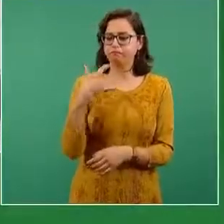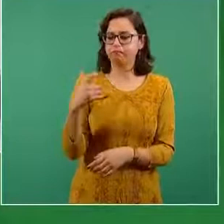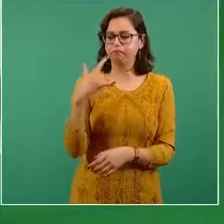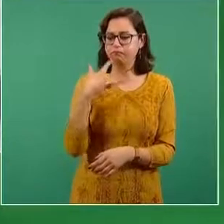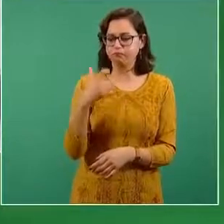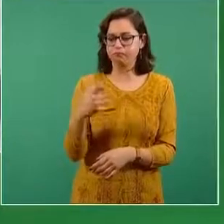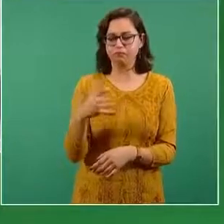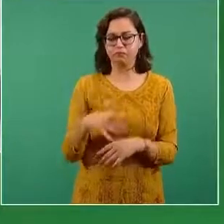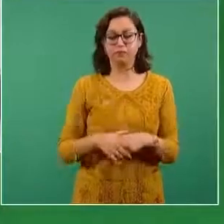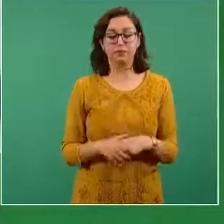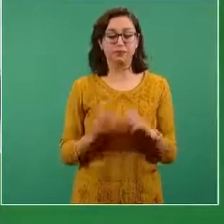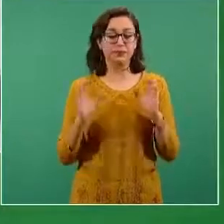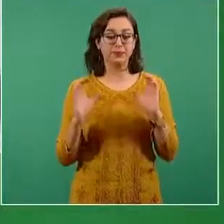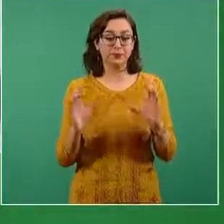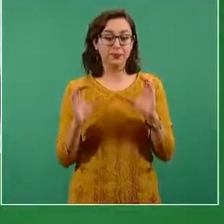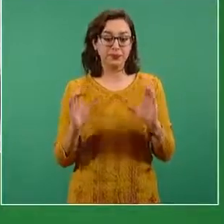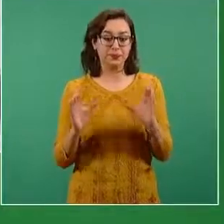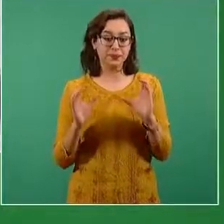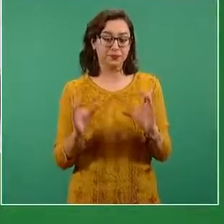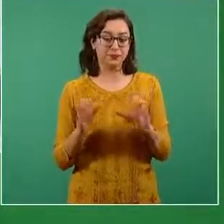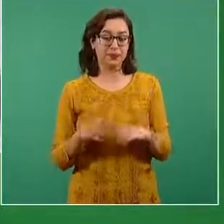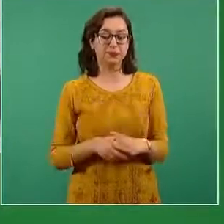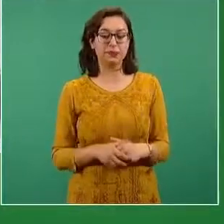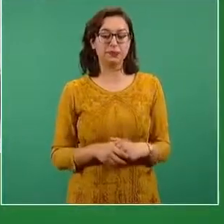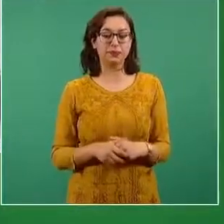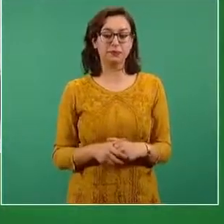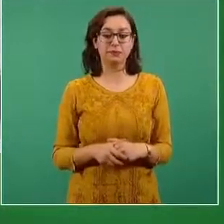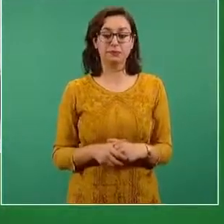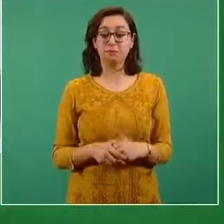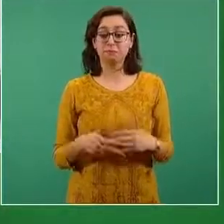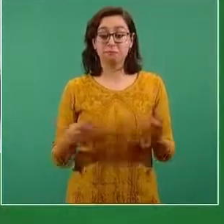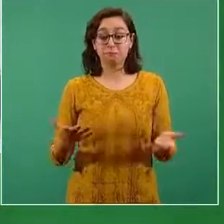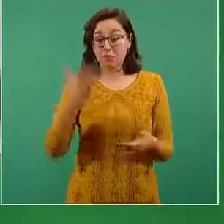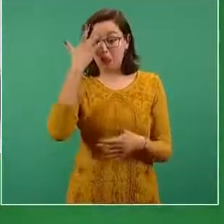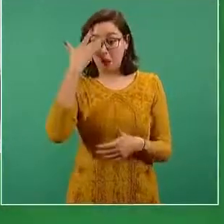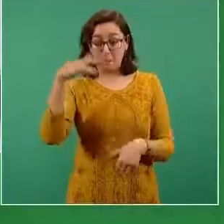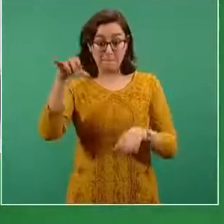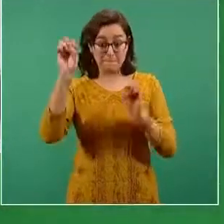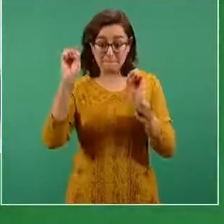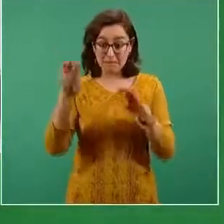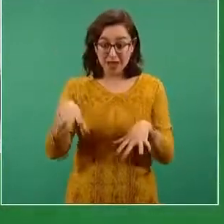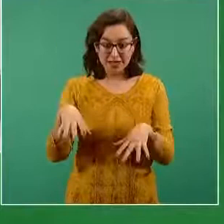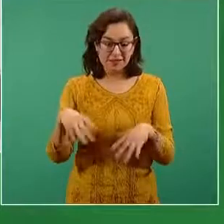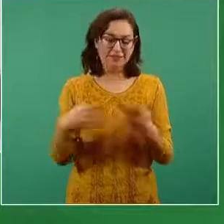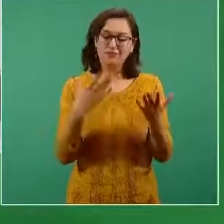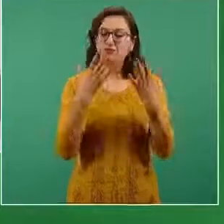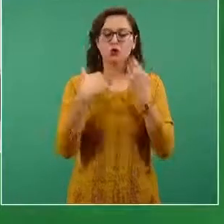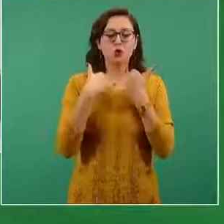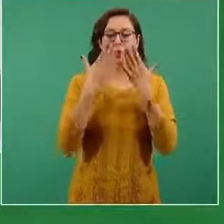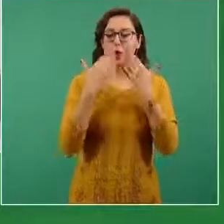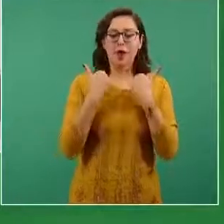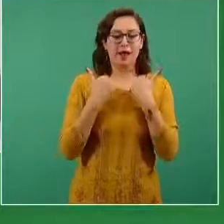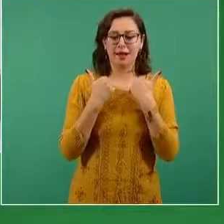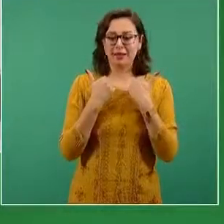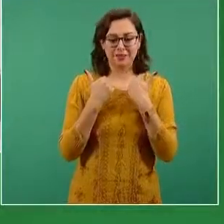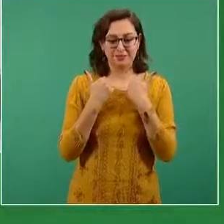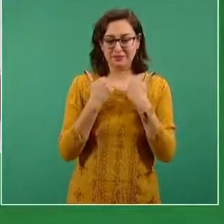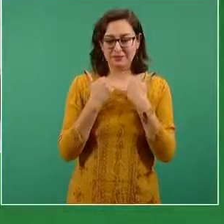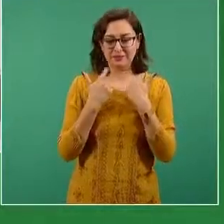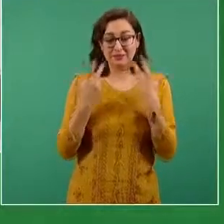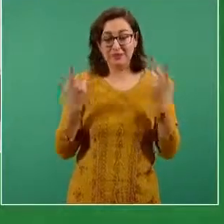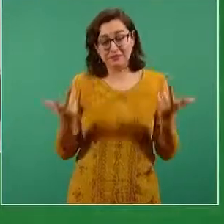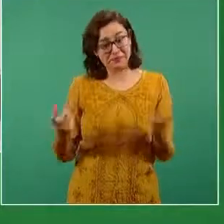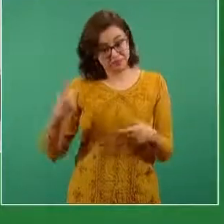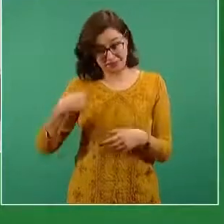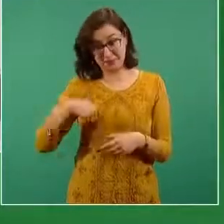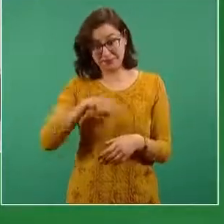actividades preventivas. No hay una fórmula mágica, ¿no? Lo que tenemos pues estamos